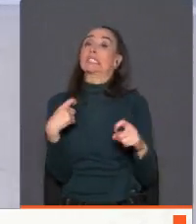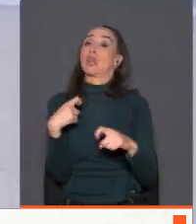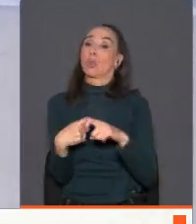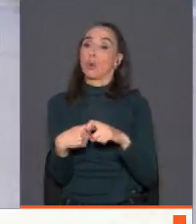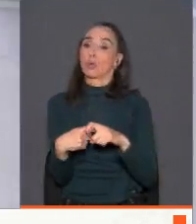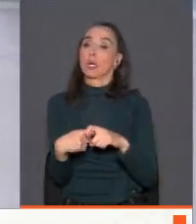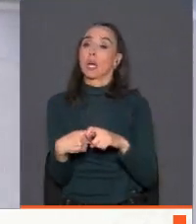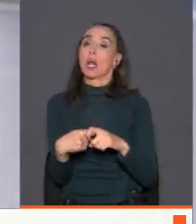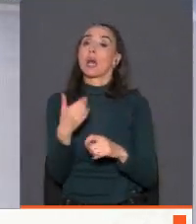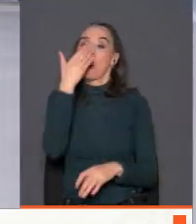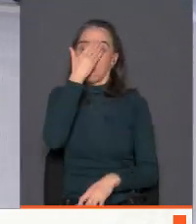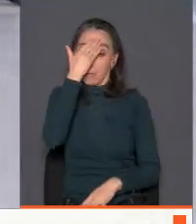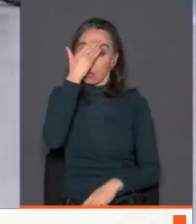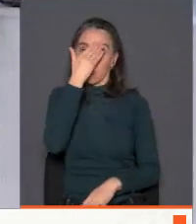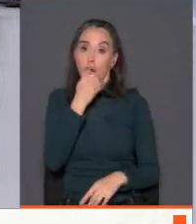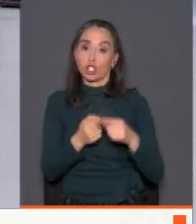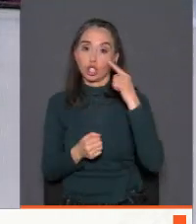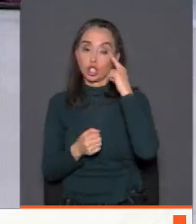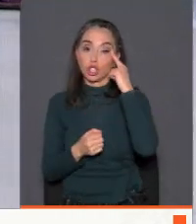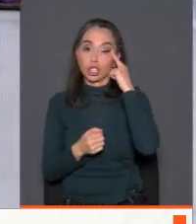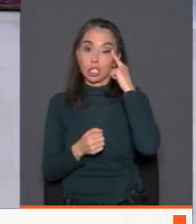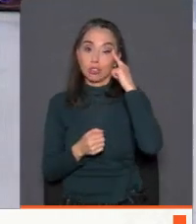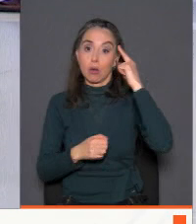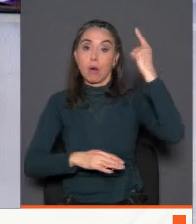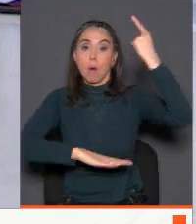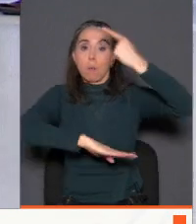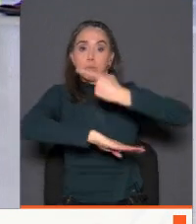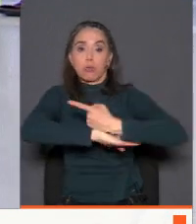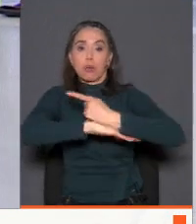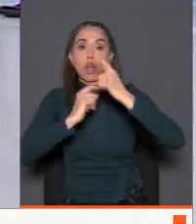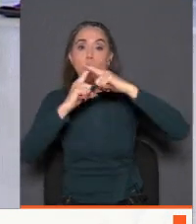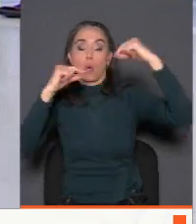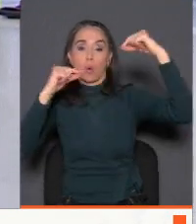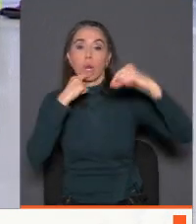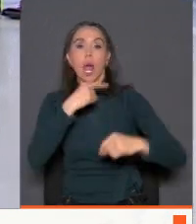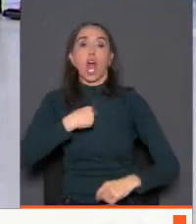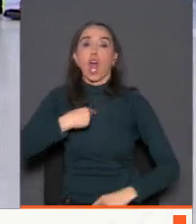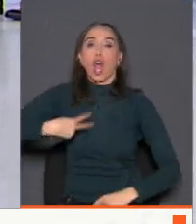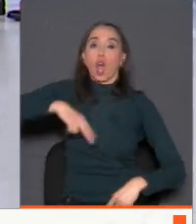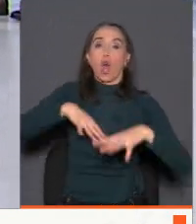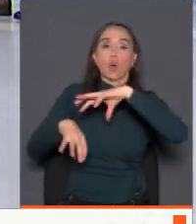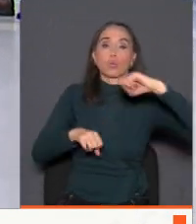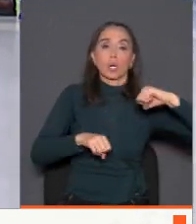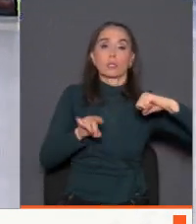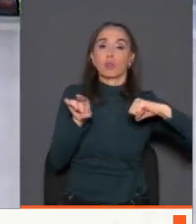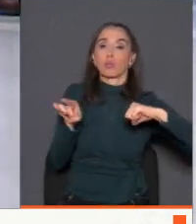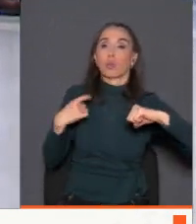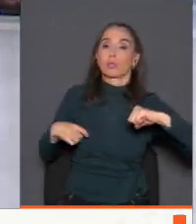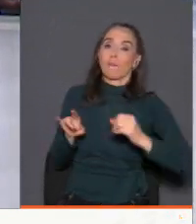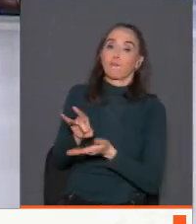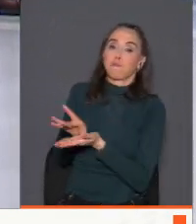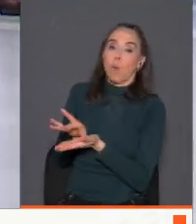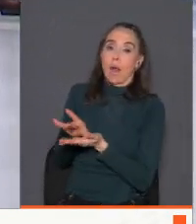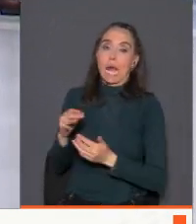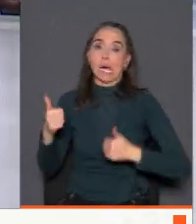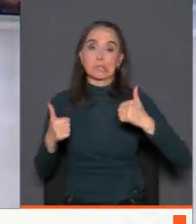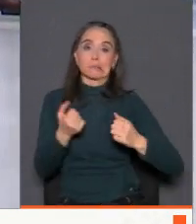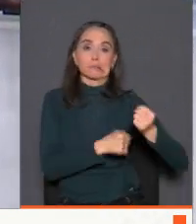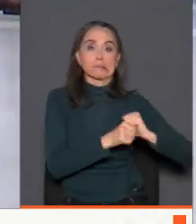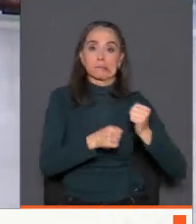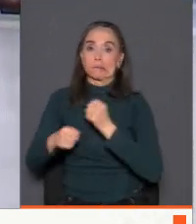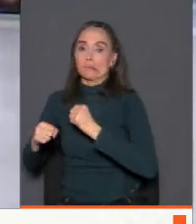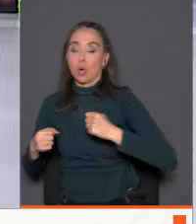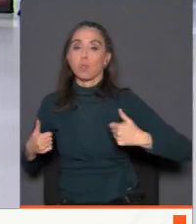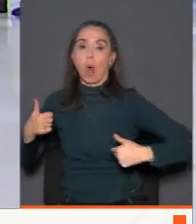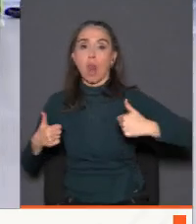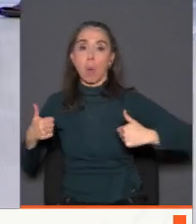muy preocupados de que China vaya a aterrizar en la Luna para decir, ahora es nuestra y quédate fuera. Entonces hay una competencia, hay cierta ansiedad para